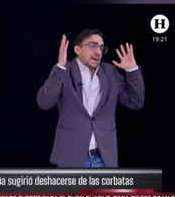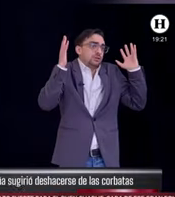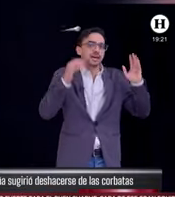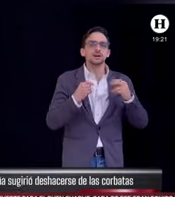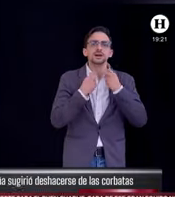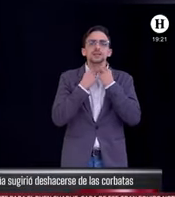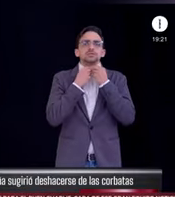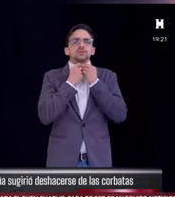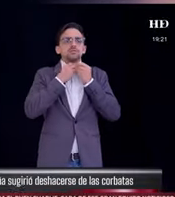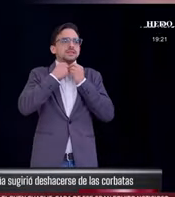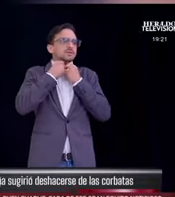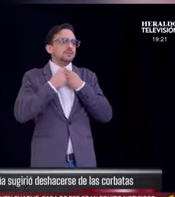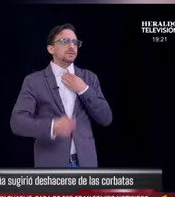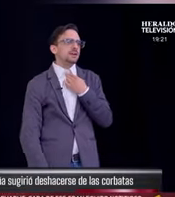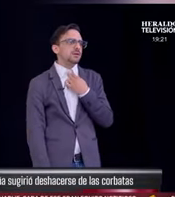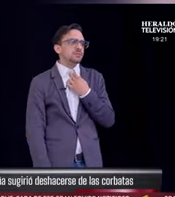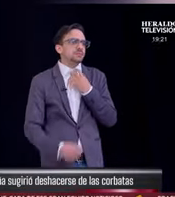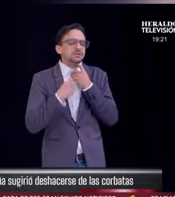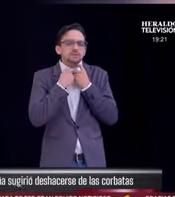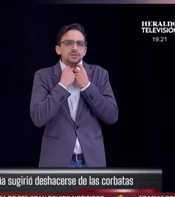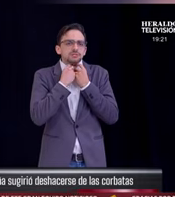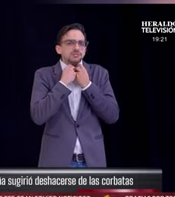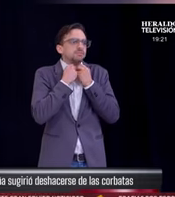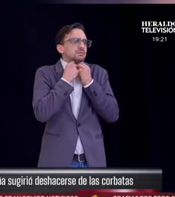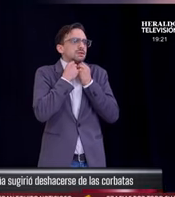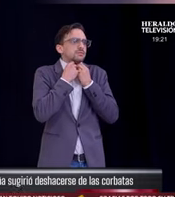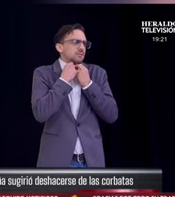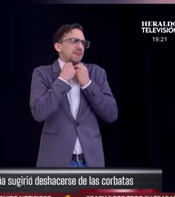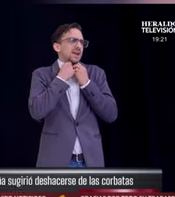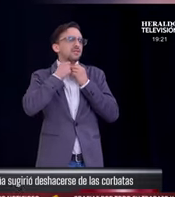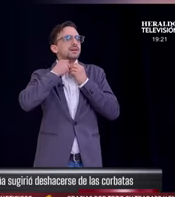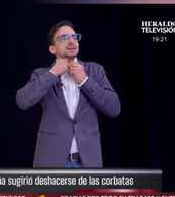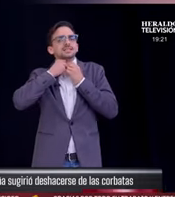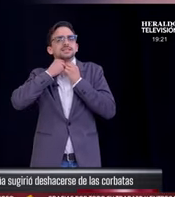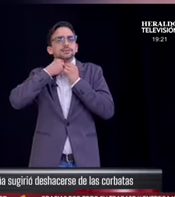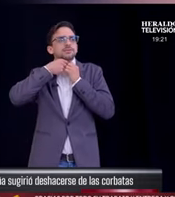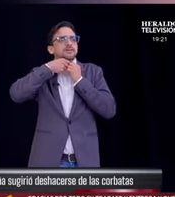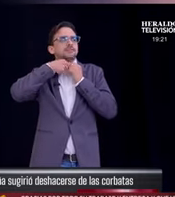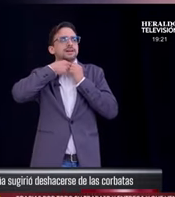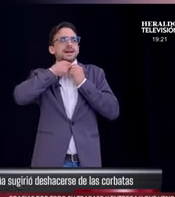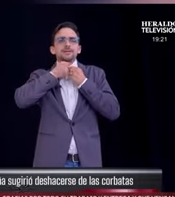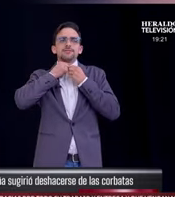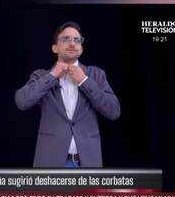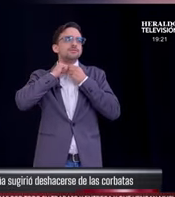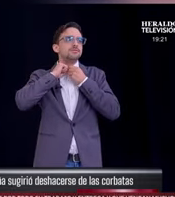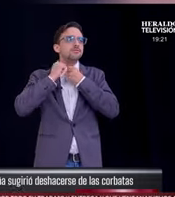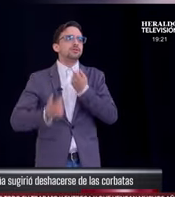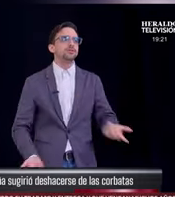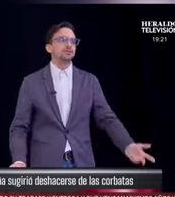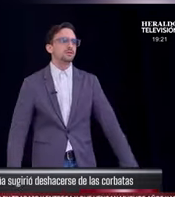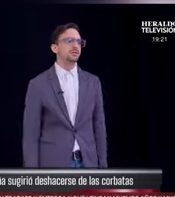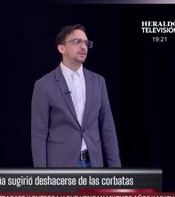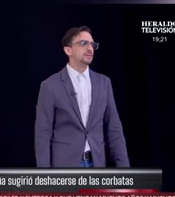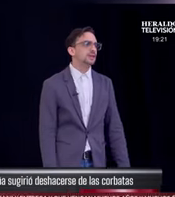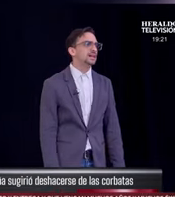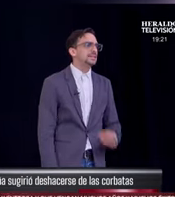si es que los hay de no usar corbata? O sea, deben ser mínimos, porque eso es... O sea, no sé qué, no. Si te sientes menos acabrón, tiene nada que ver con un